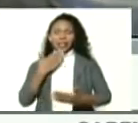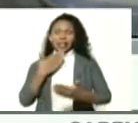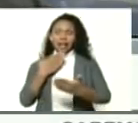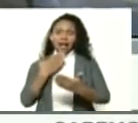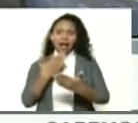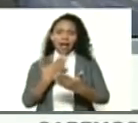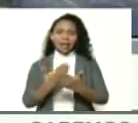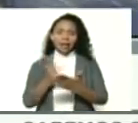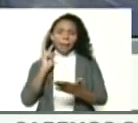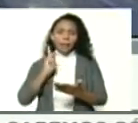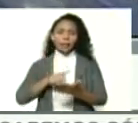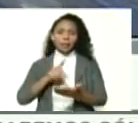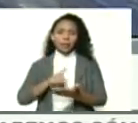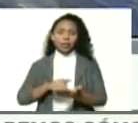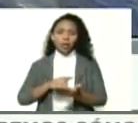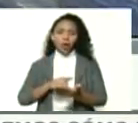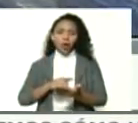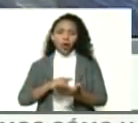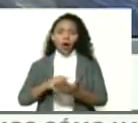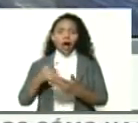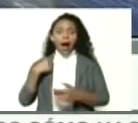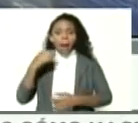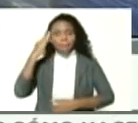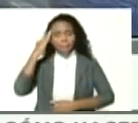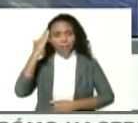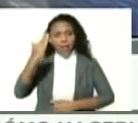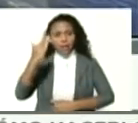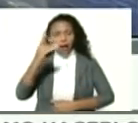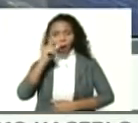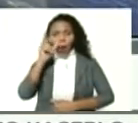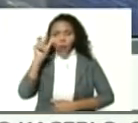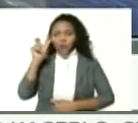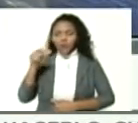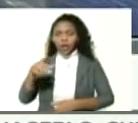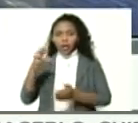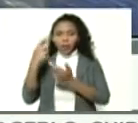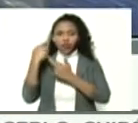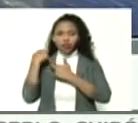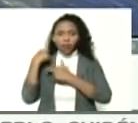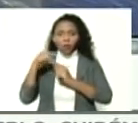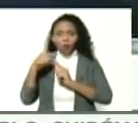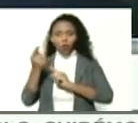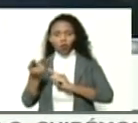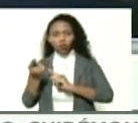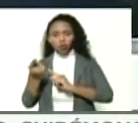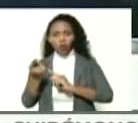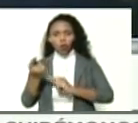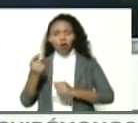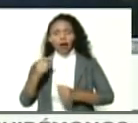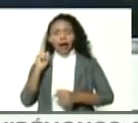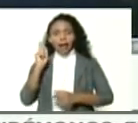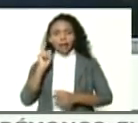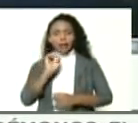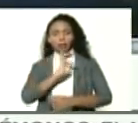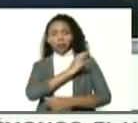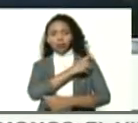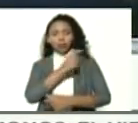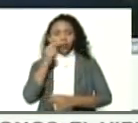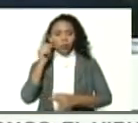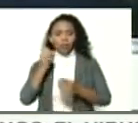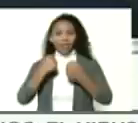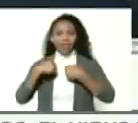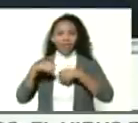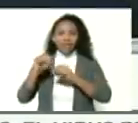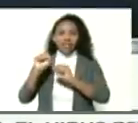Agradecerle la presencia al vicealmirante Ramón García Zambrano, comandante de la Zona Operativa de